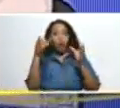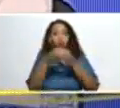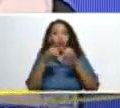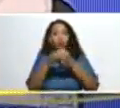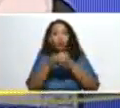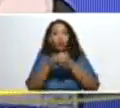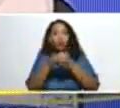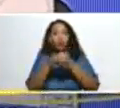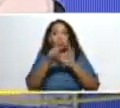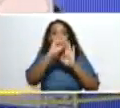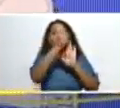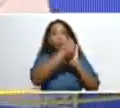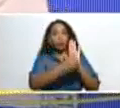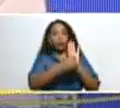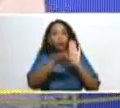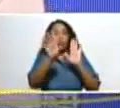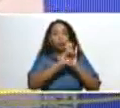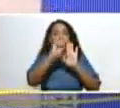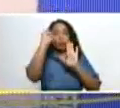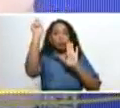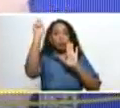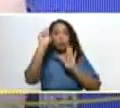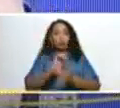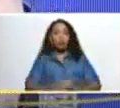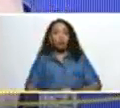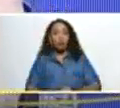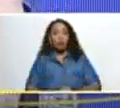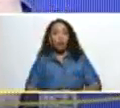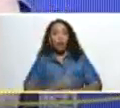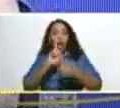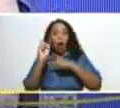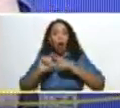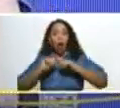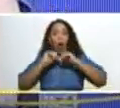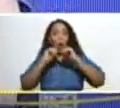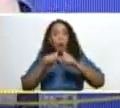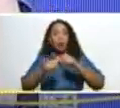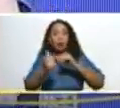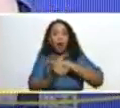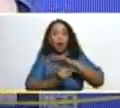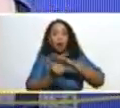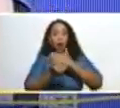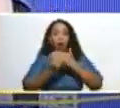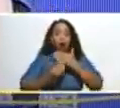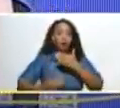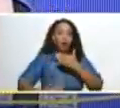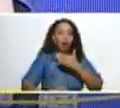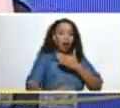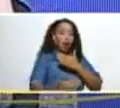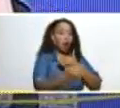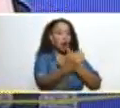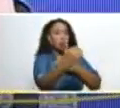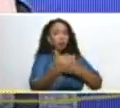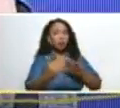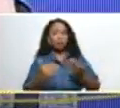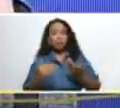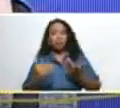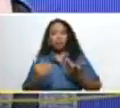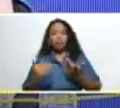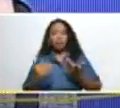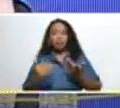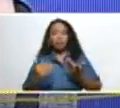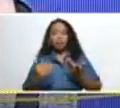una partida de nacimiento constitucional. Y de ahí comienza esta institución a avanzar y hemos mejorado